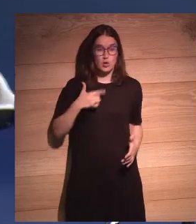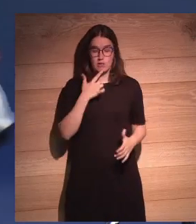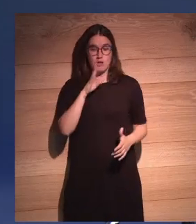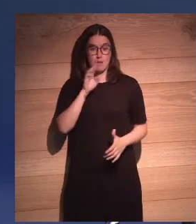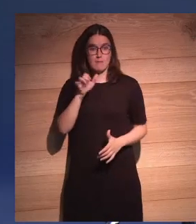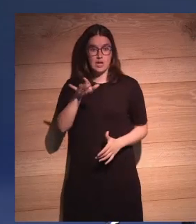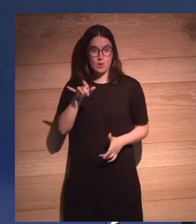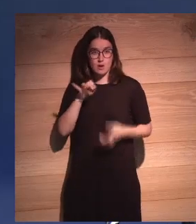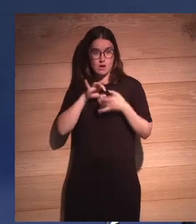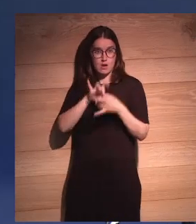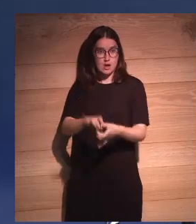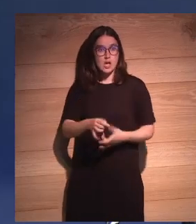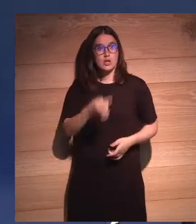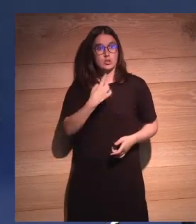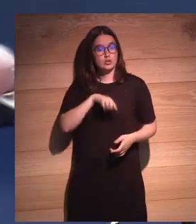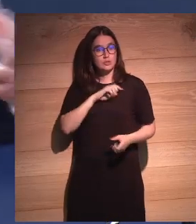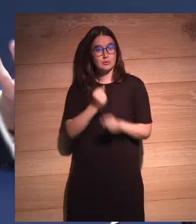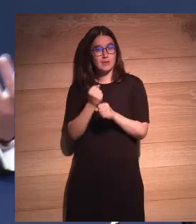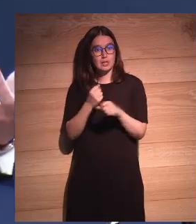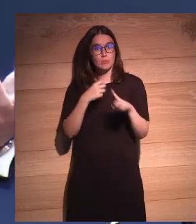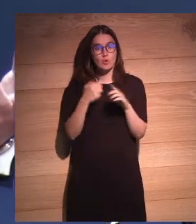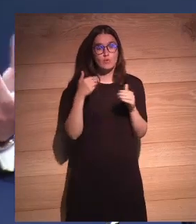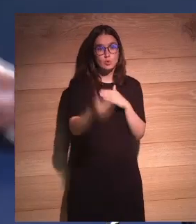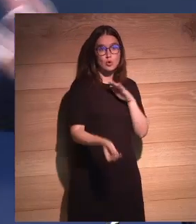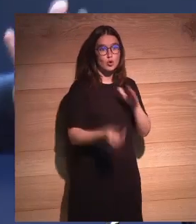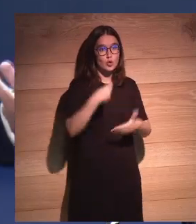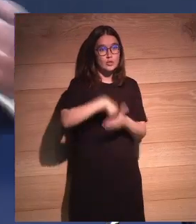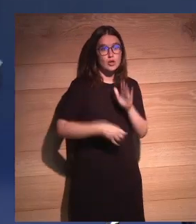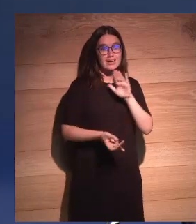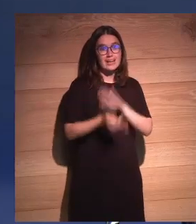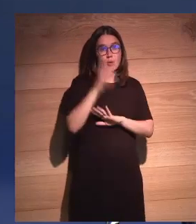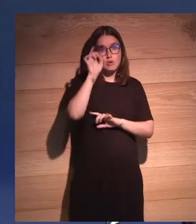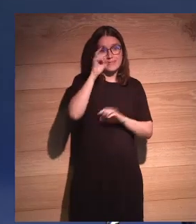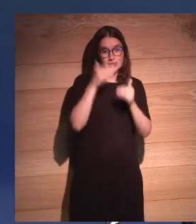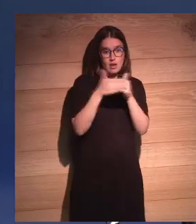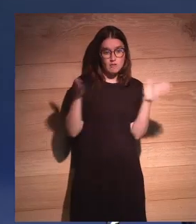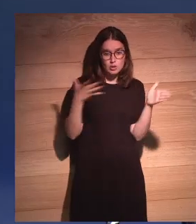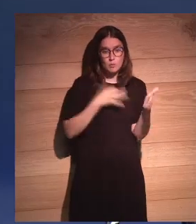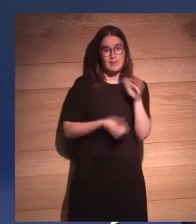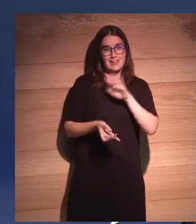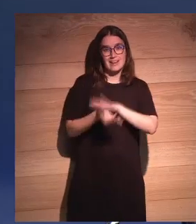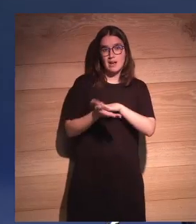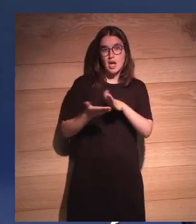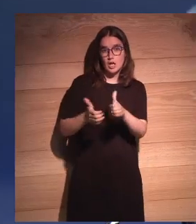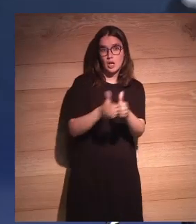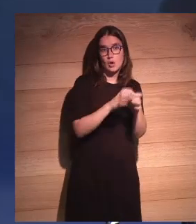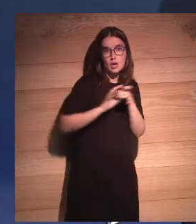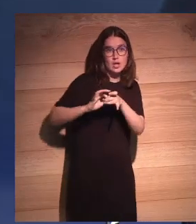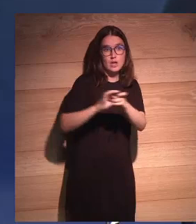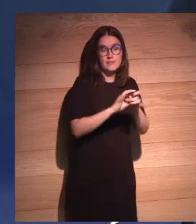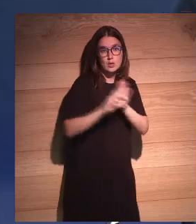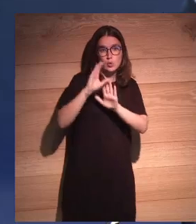Paula, que es lo que estamos trabajando con ellos en Profuturo, contenidos que crean los profesores en abierto y que pueden conjuntamente generar